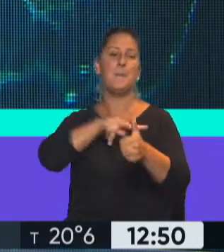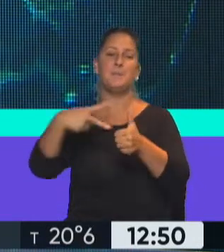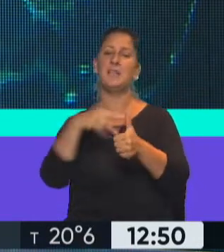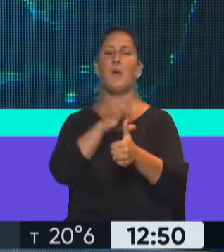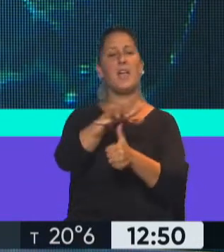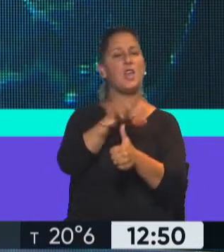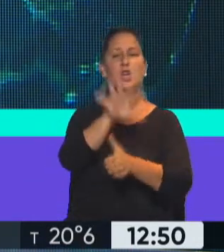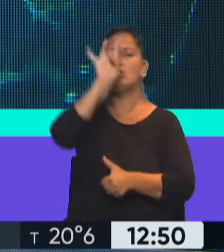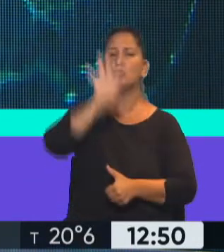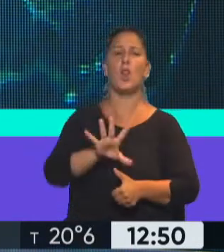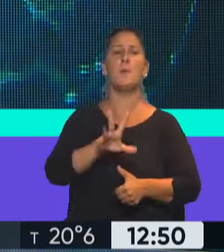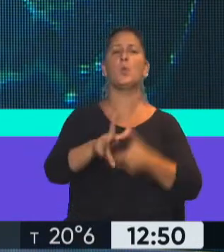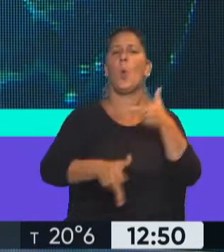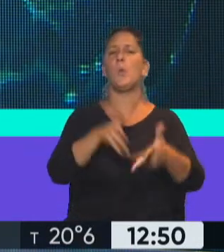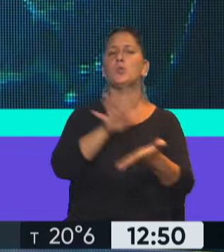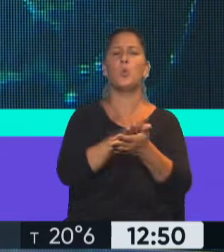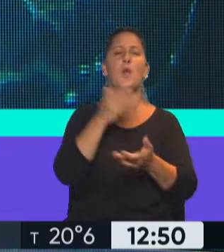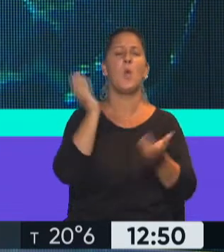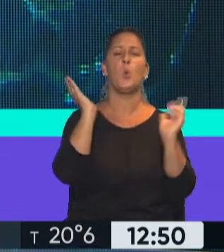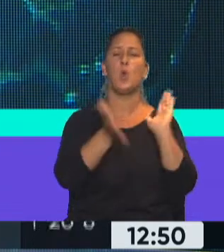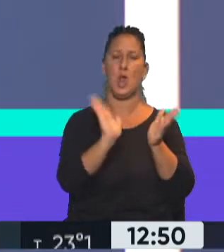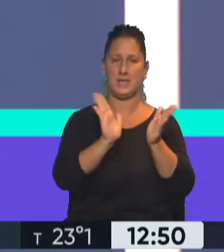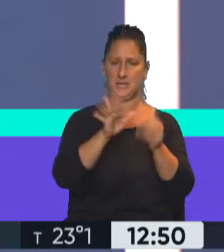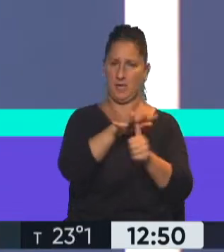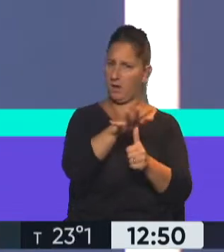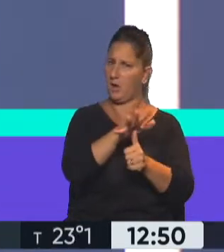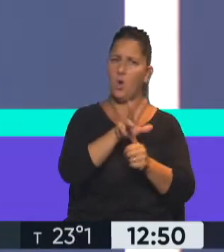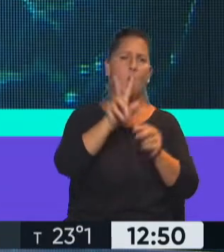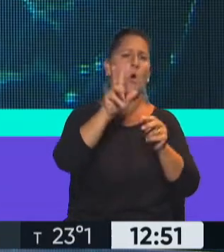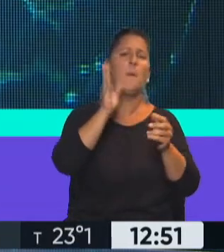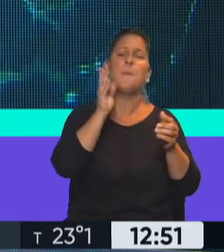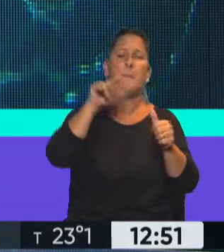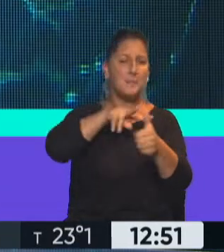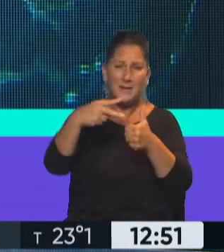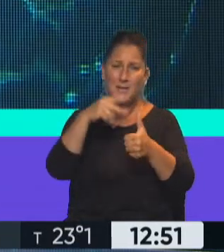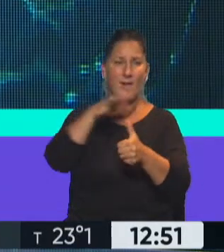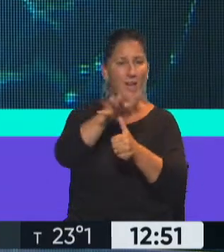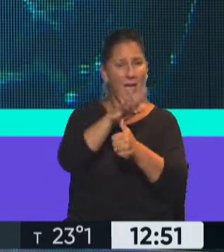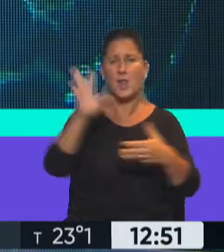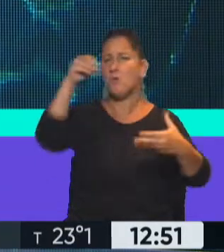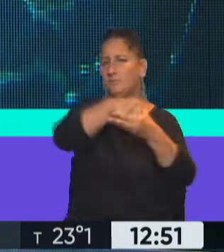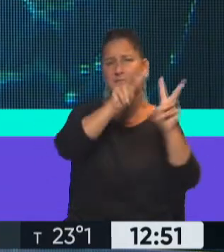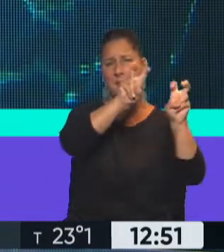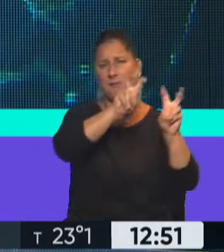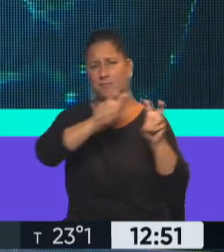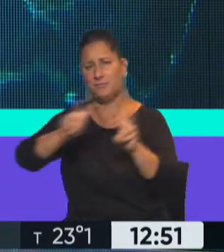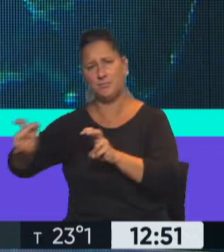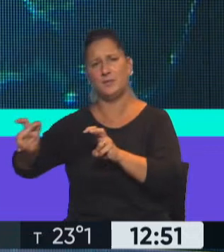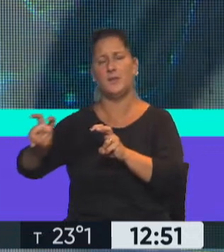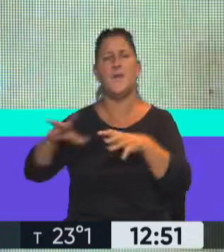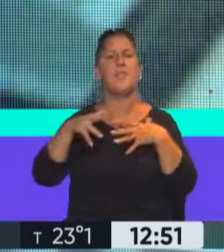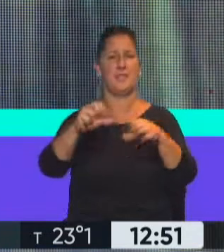solamente sirve cuando hablamos de violencia de género no atraviesa en todos los actores en todos los aspectos y habla de detectemos los demás